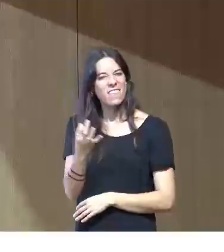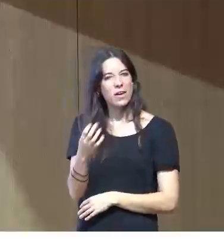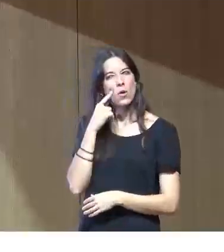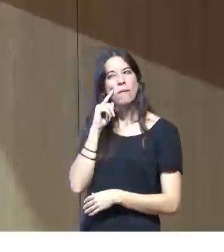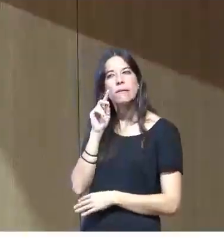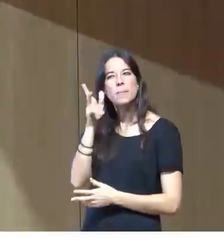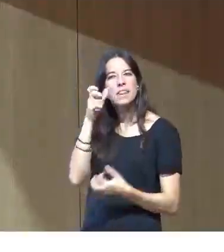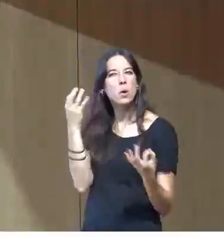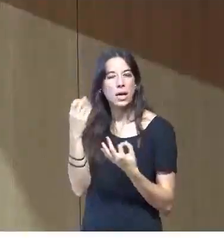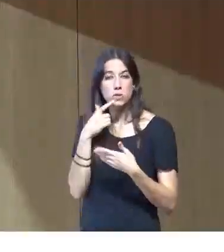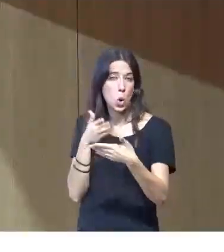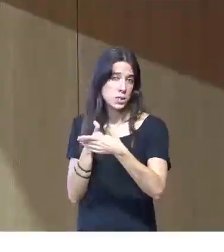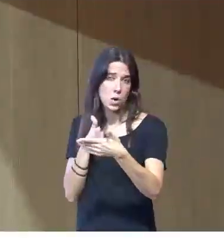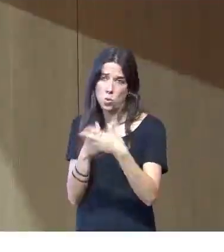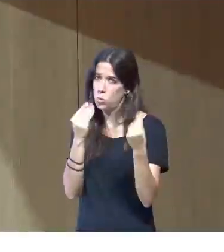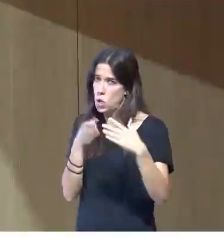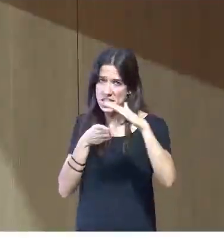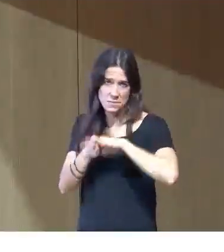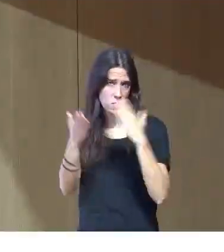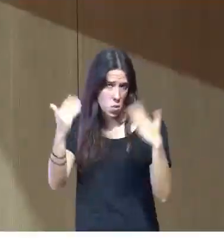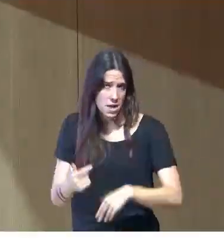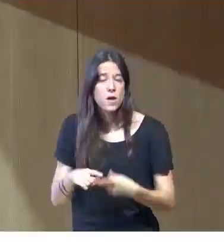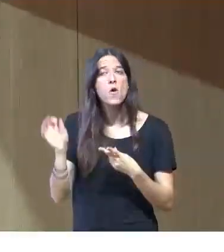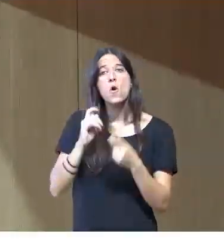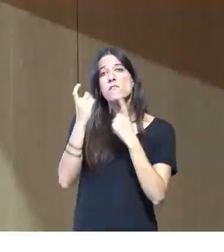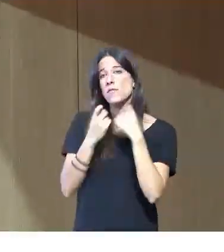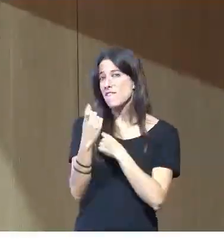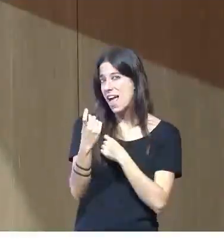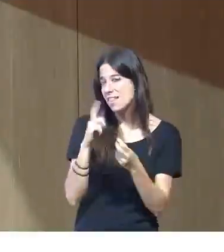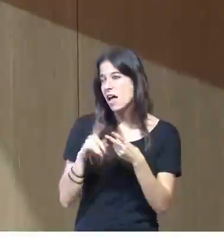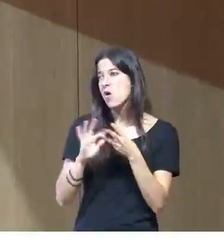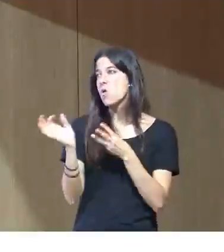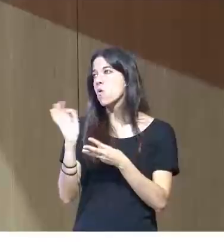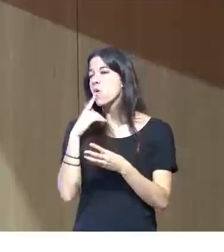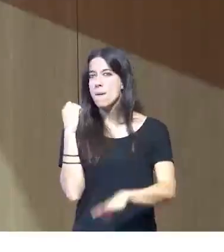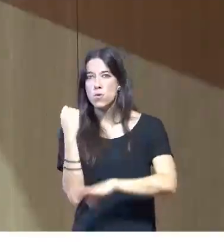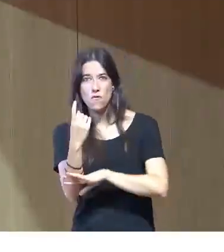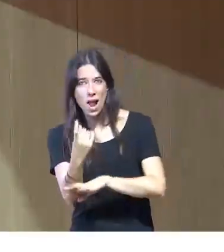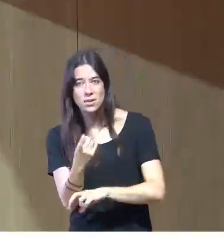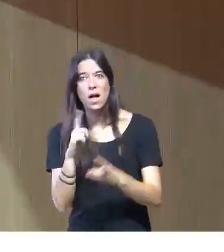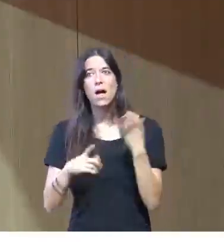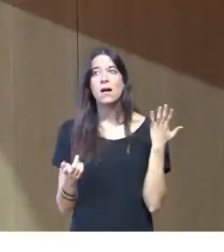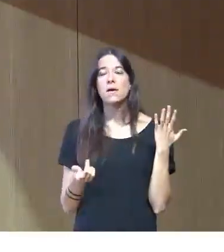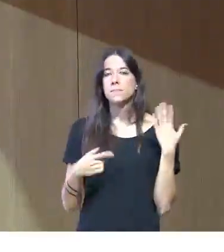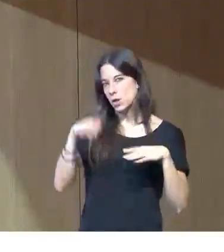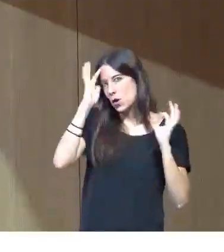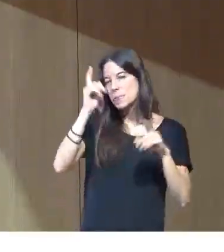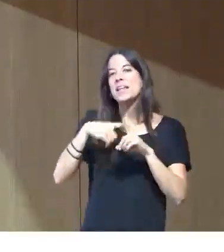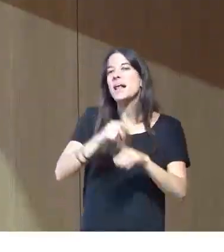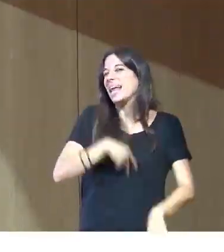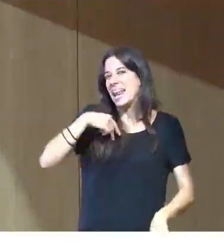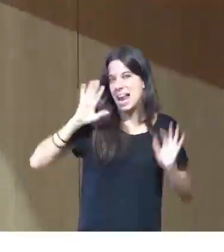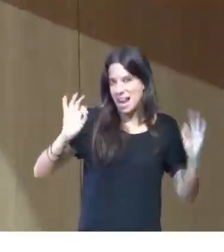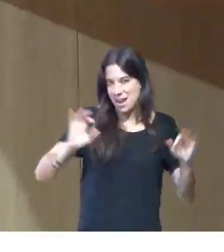accesibilidad etcétera A veces falta de información a veces falta de apoyo esto evidentemente a nivel general